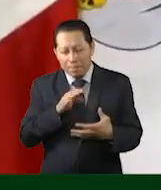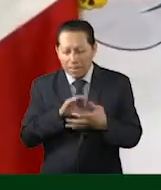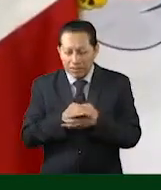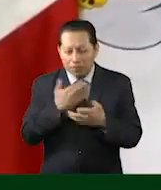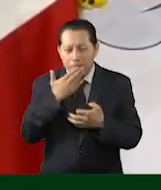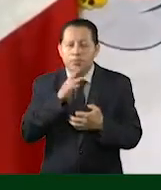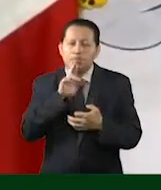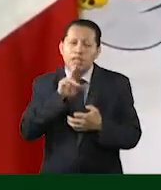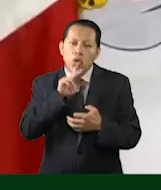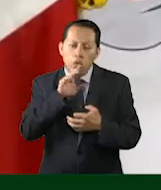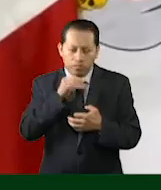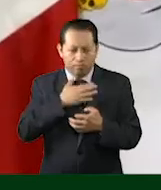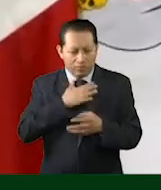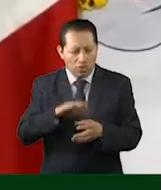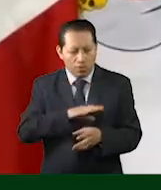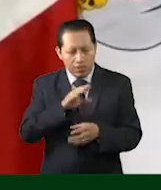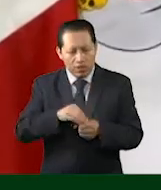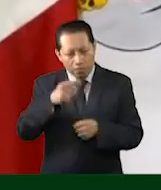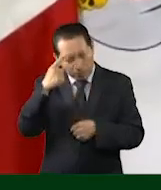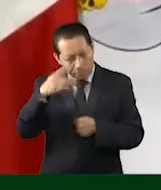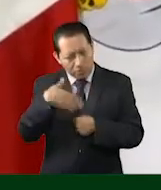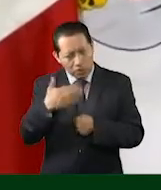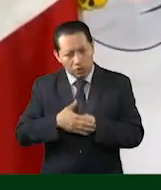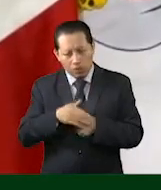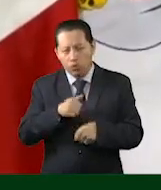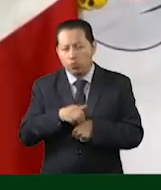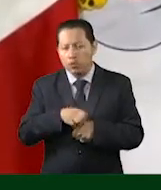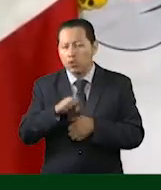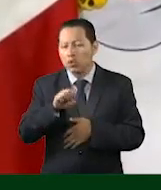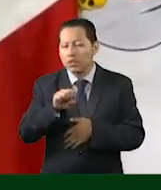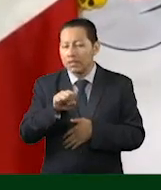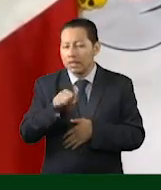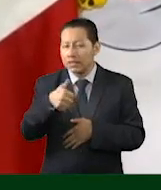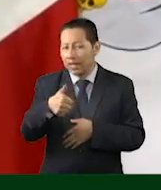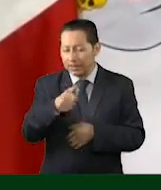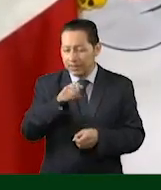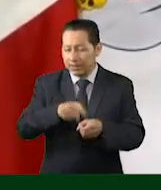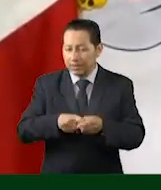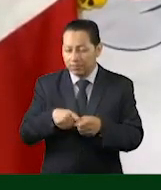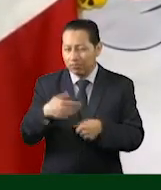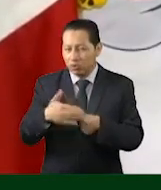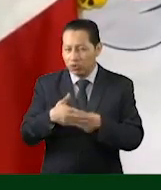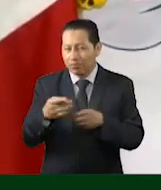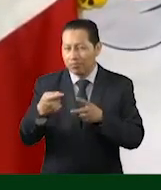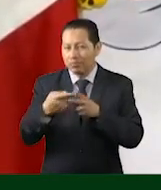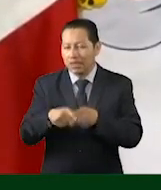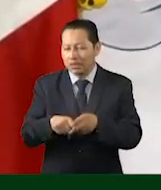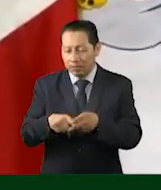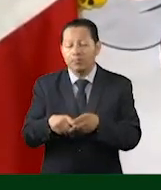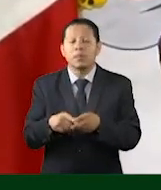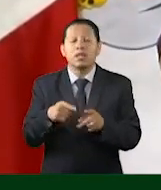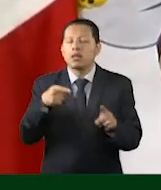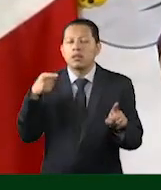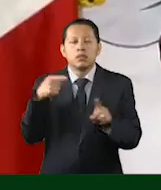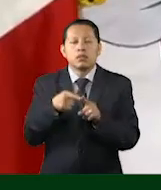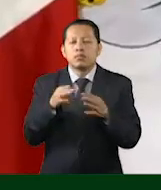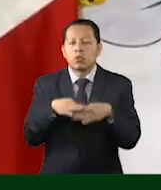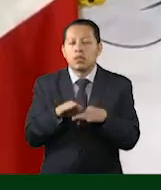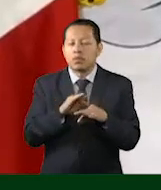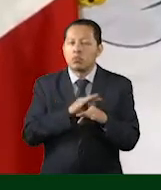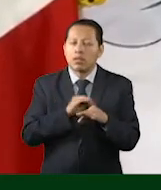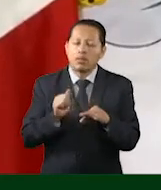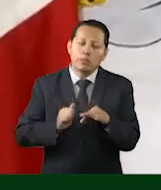lo mejor de mí durante la 66ª legislatura que está por iniciar, con la firme intención de